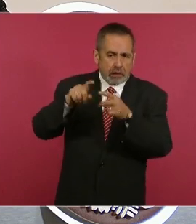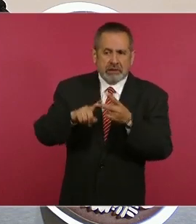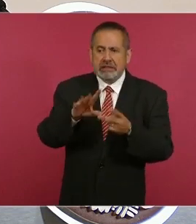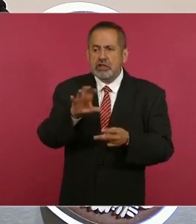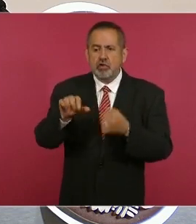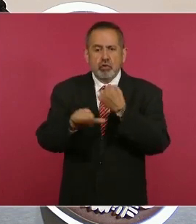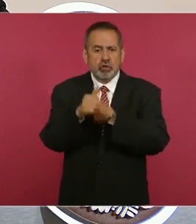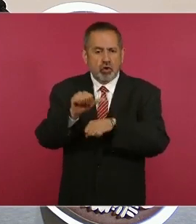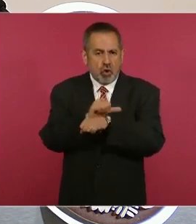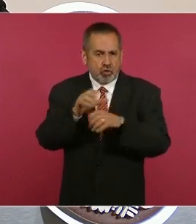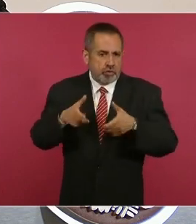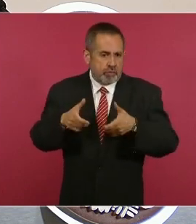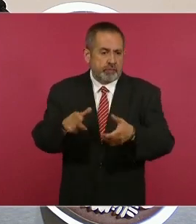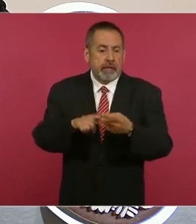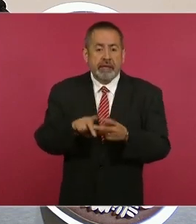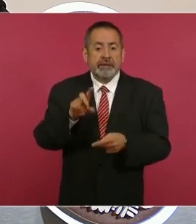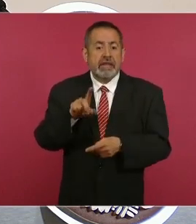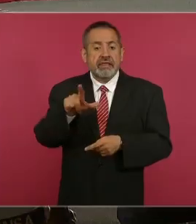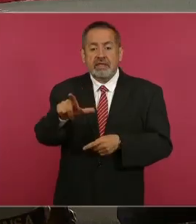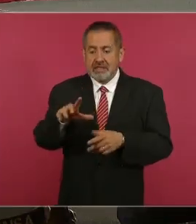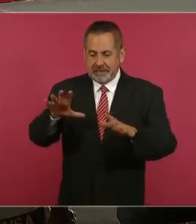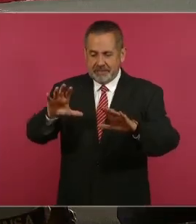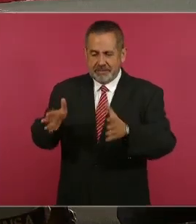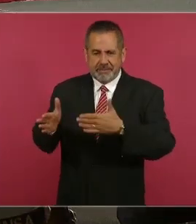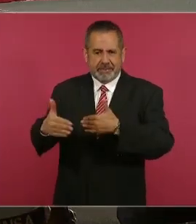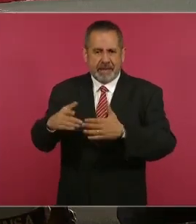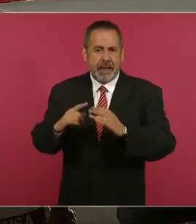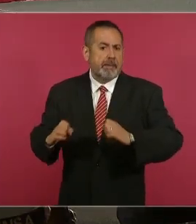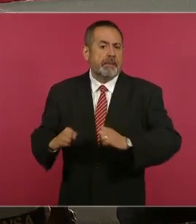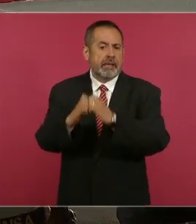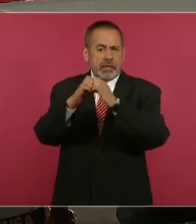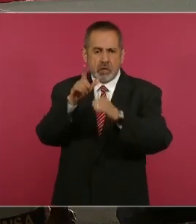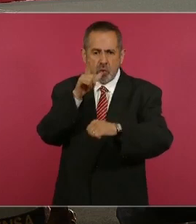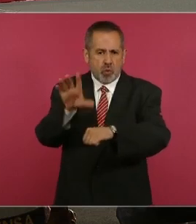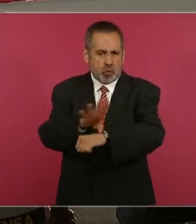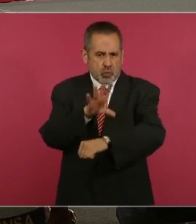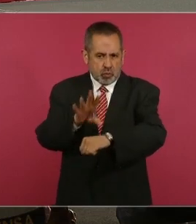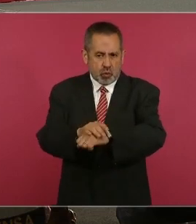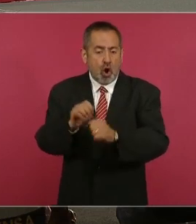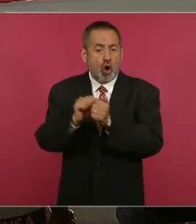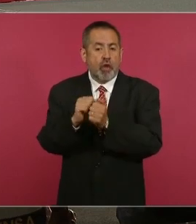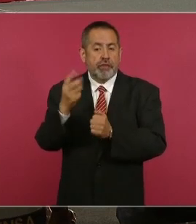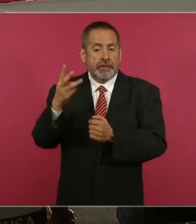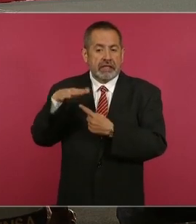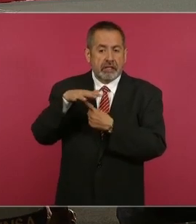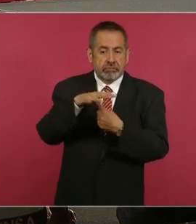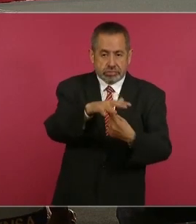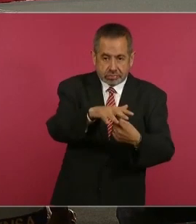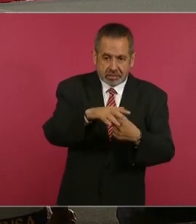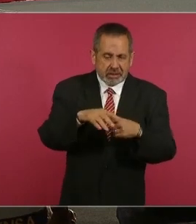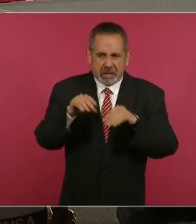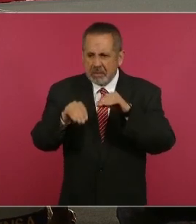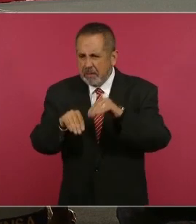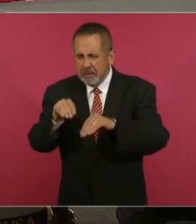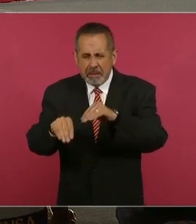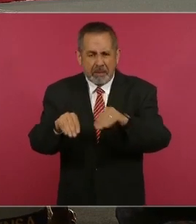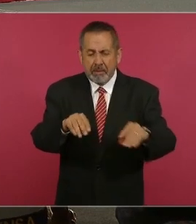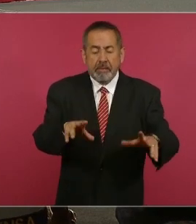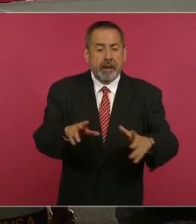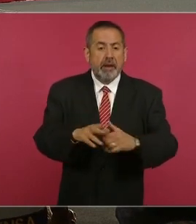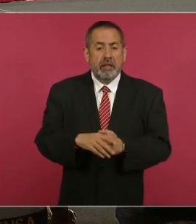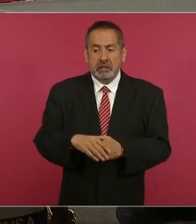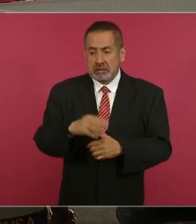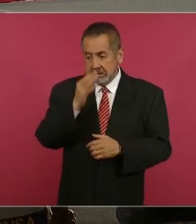vehículos, 37 plantas de emergencia y 3 helicópteros. Se espera que